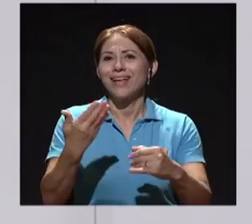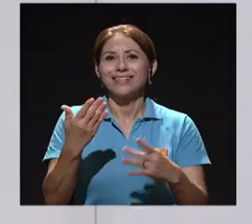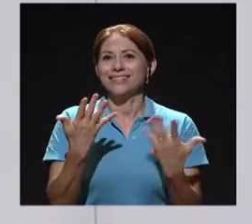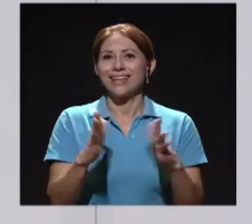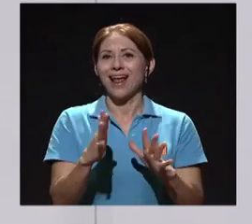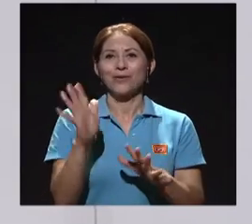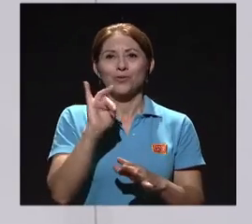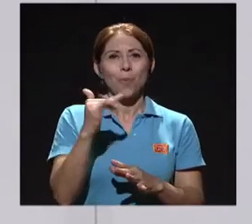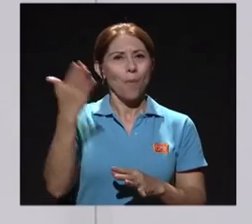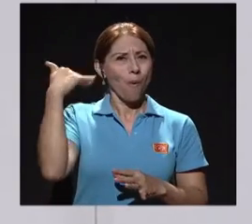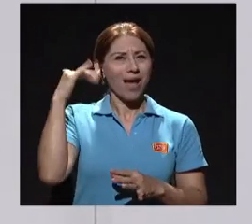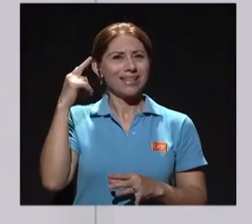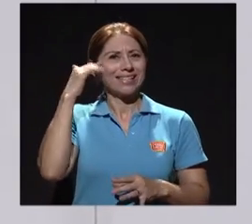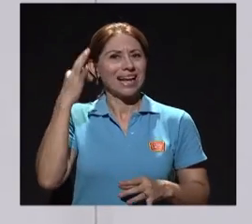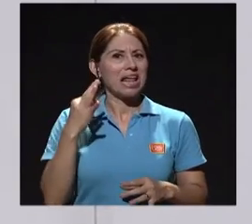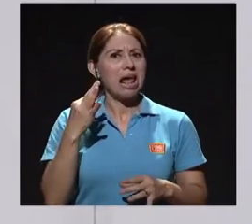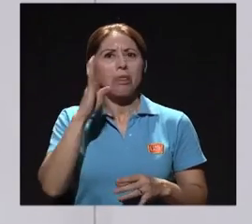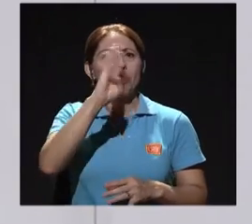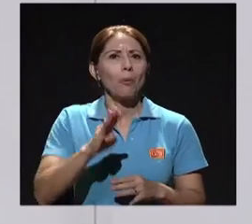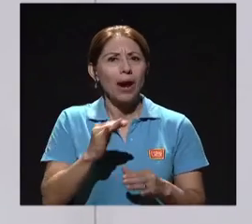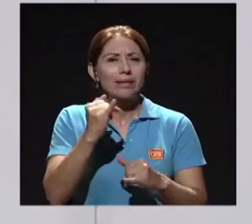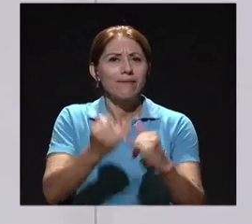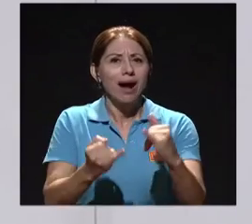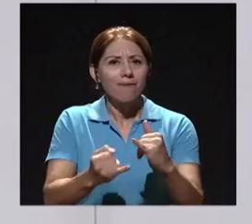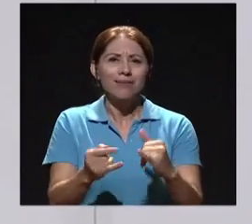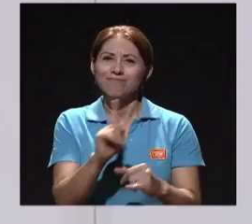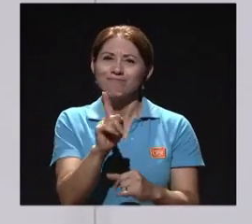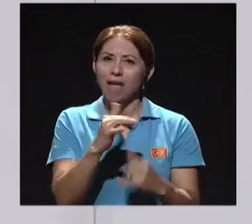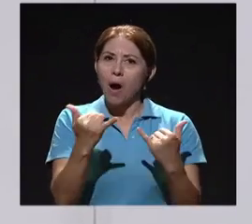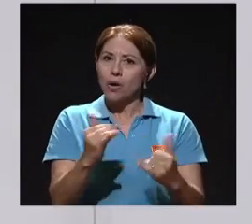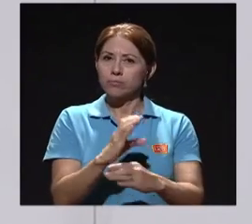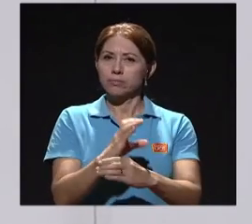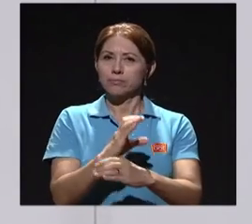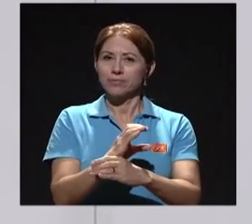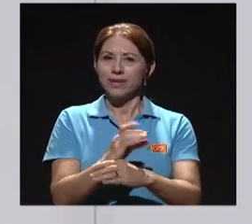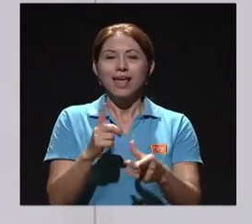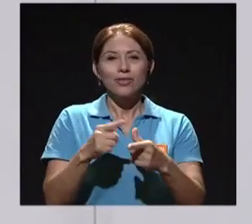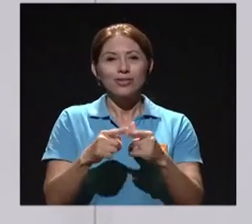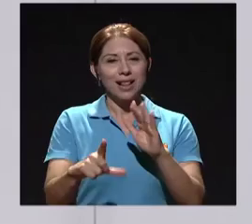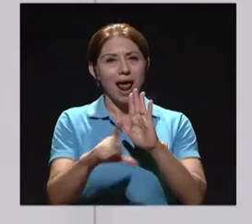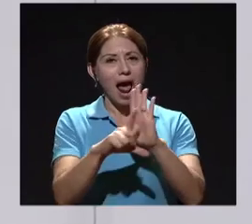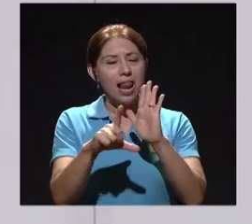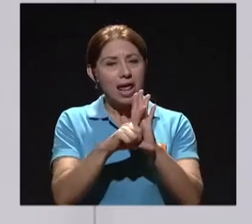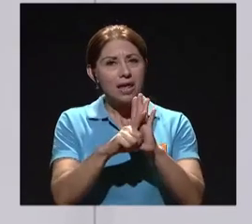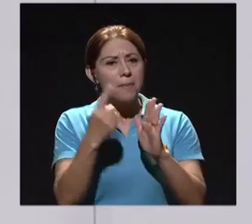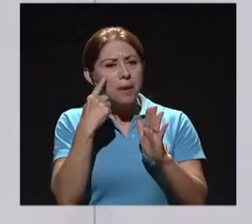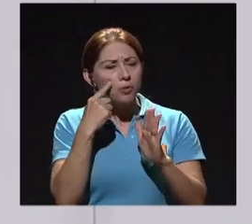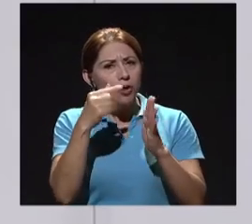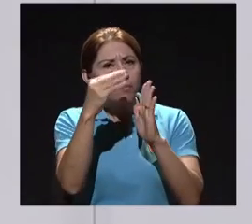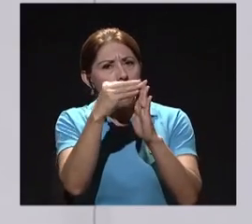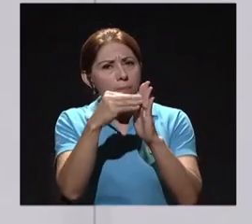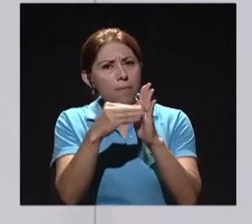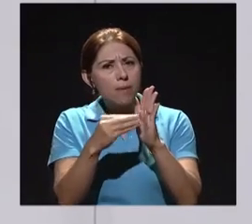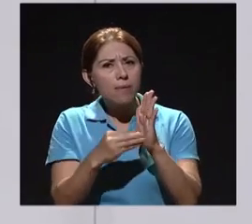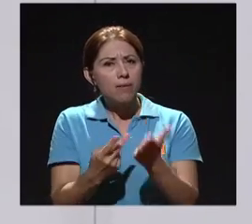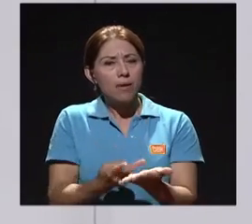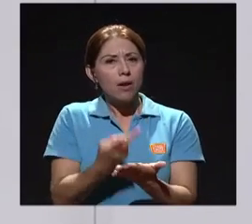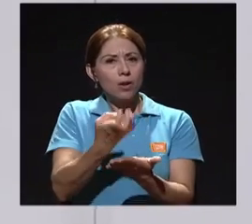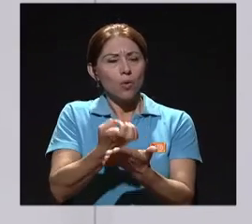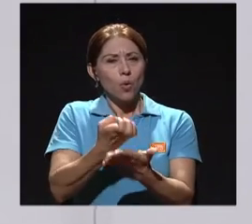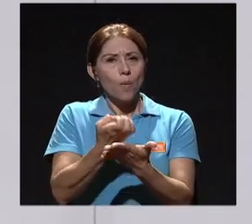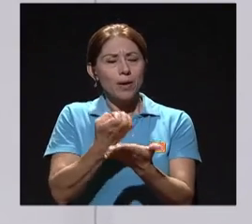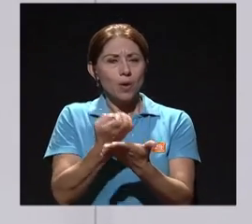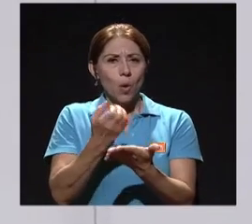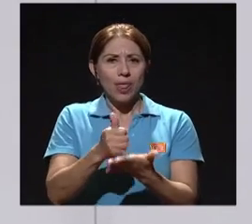programa entonces la ley contempla una serie de instrumentos que capturan el valor económico del agua que incluyen la